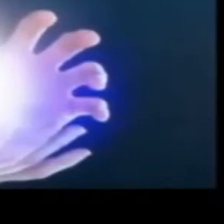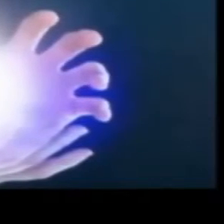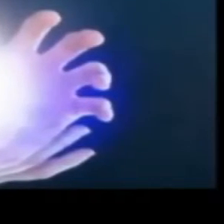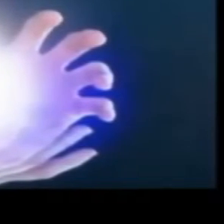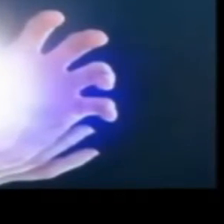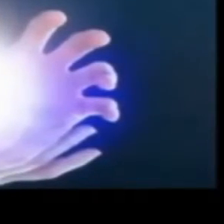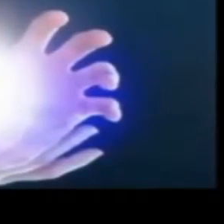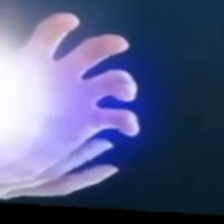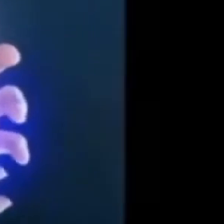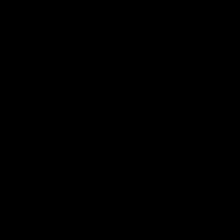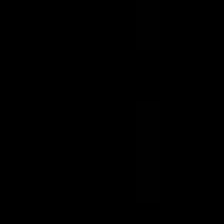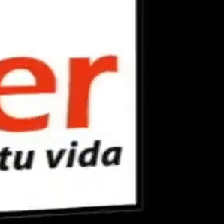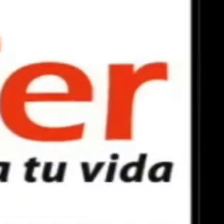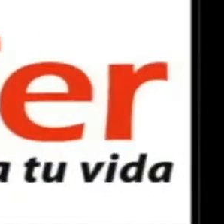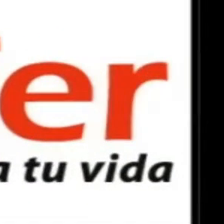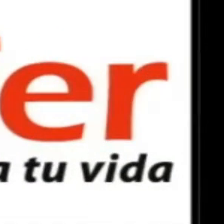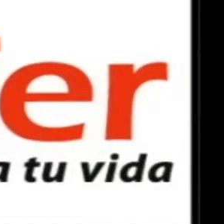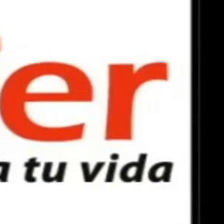Ilumina tu vida,